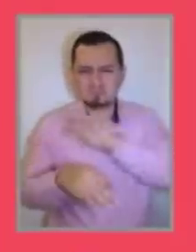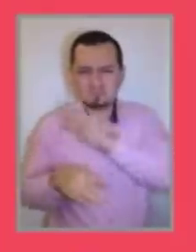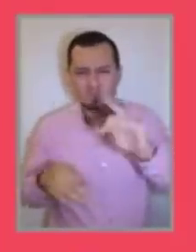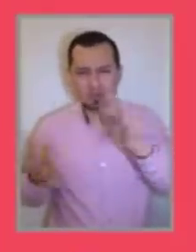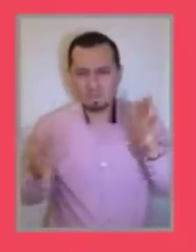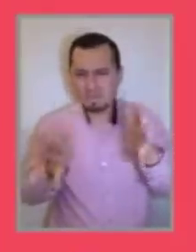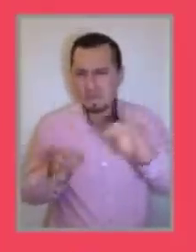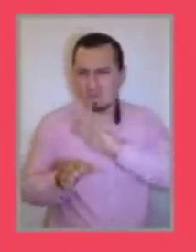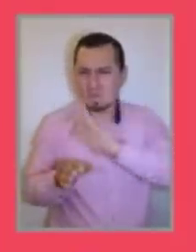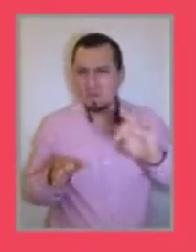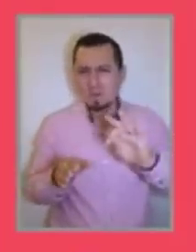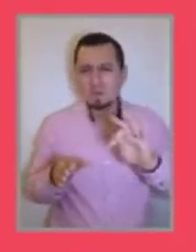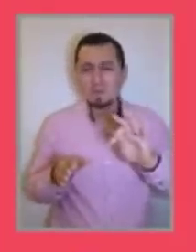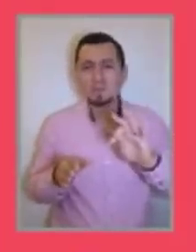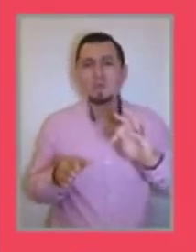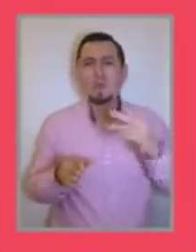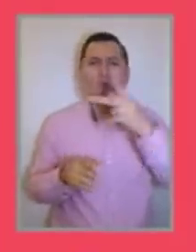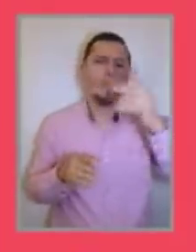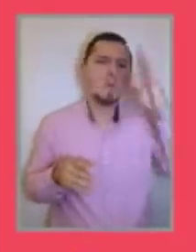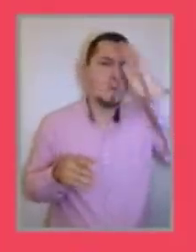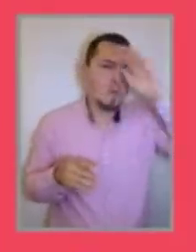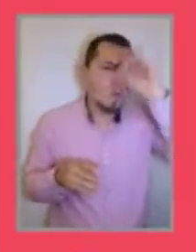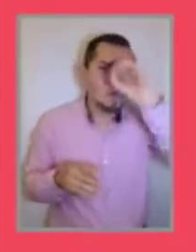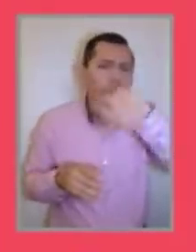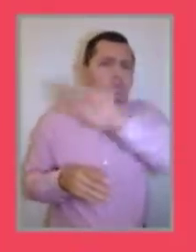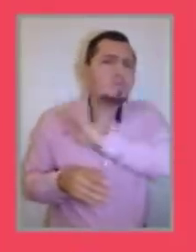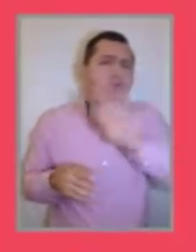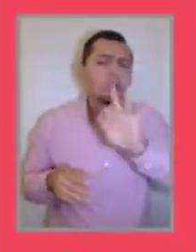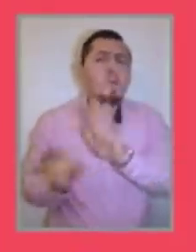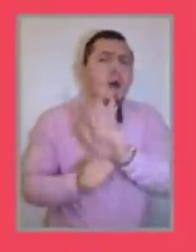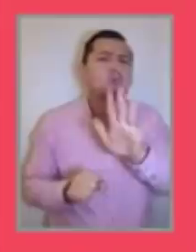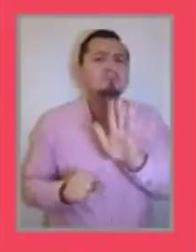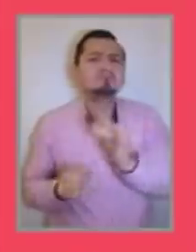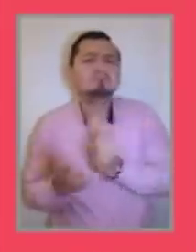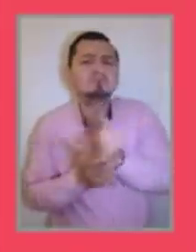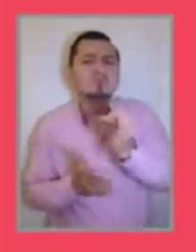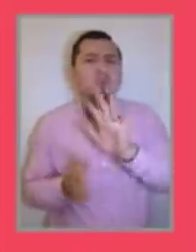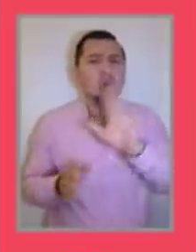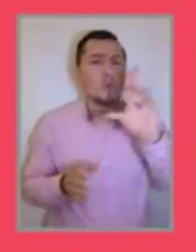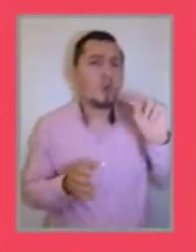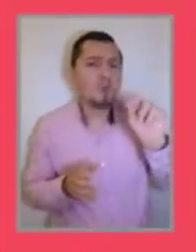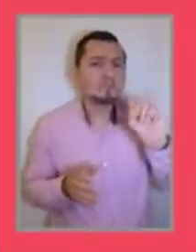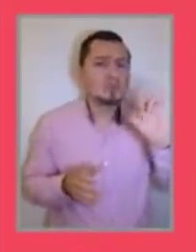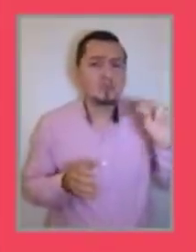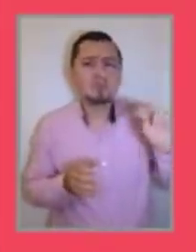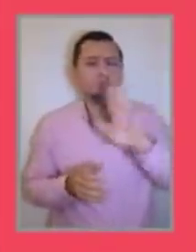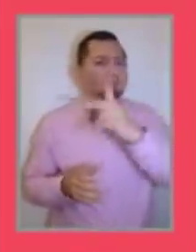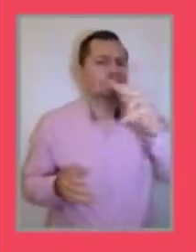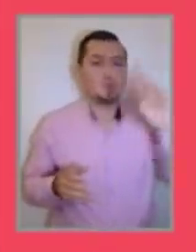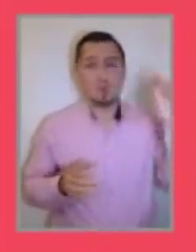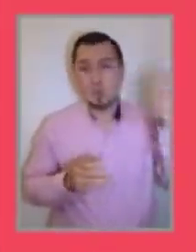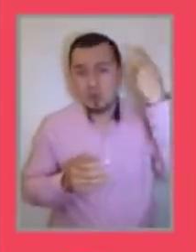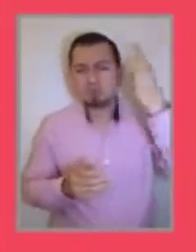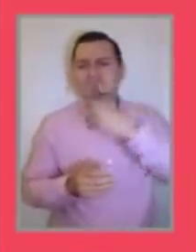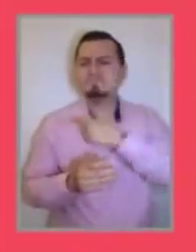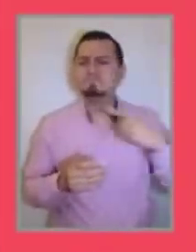etapas es opcional para los alumnos, es decir, pueden seguir estudiando a la distancia y las universidades tienen que cumplir con los